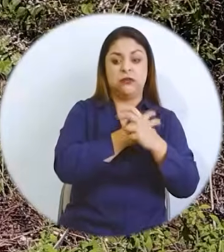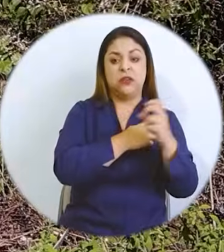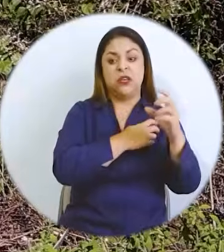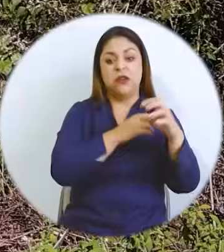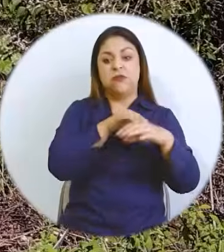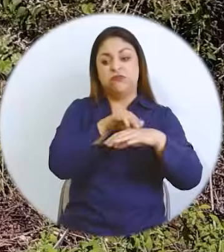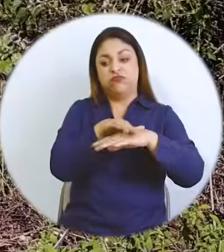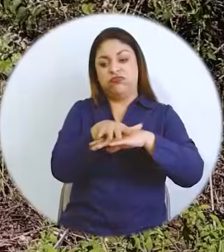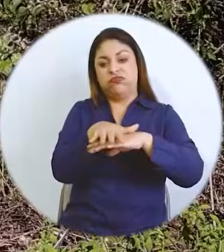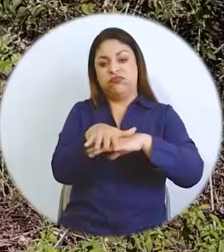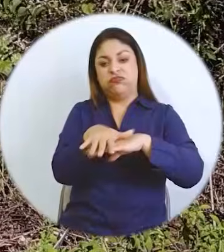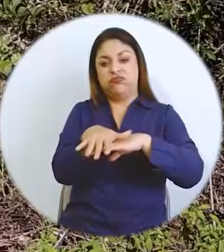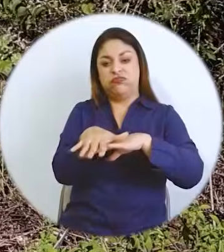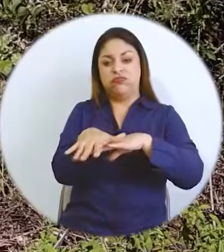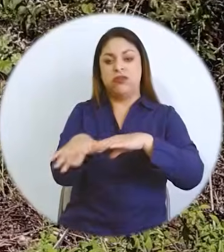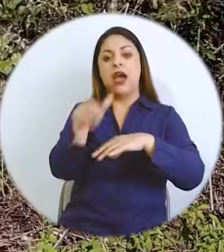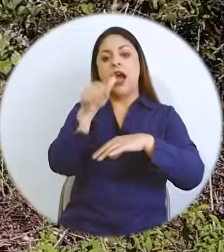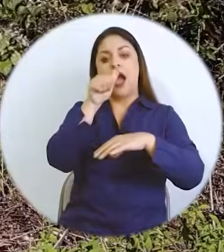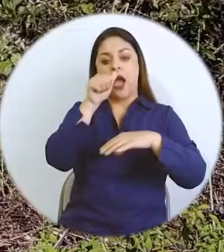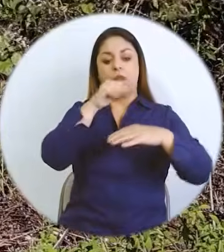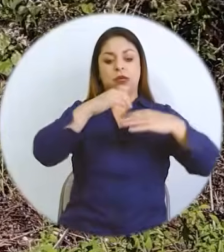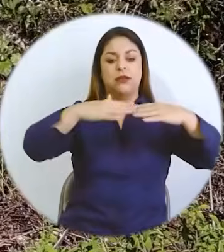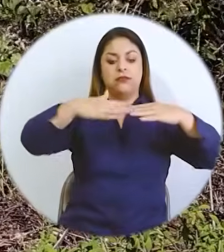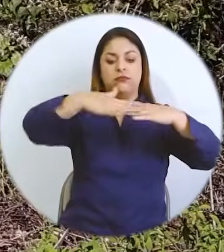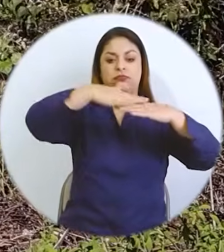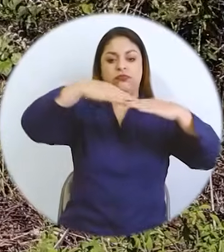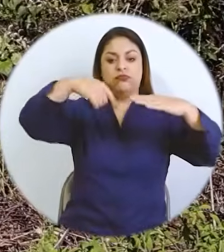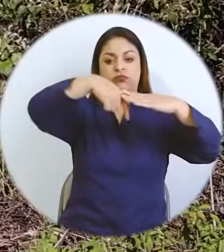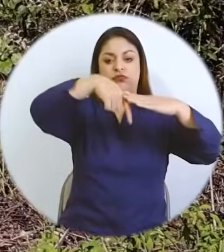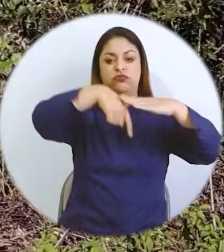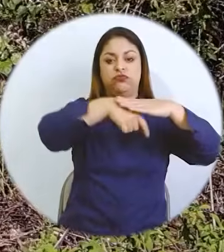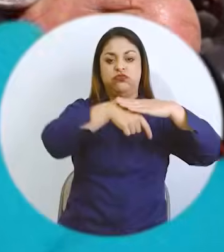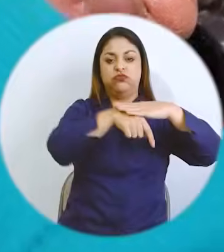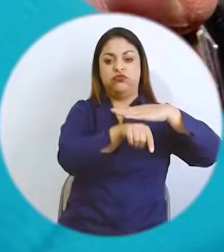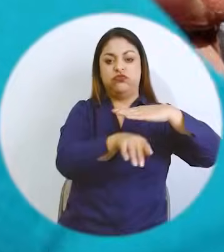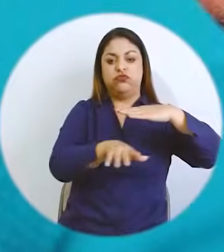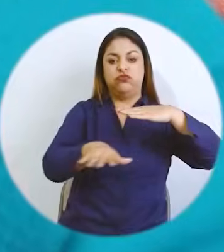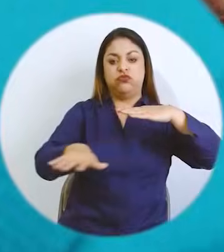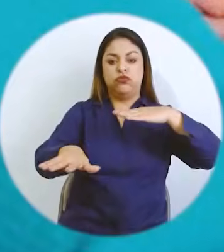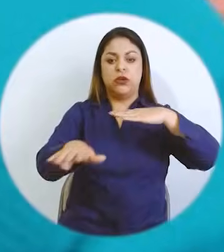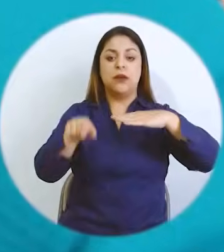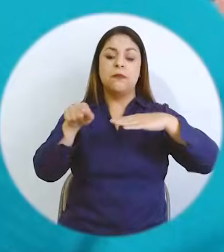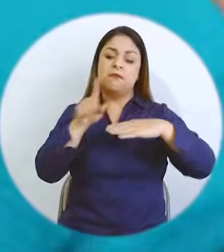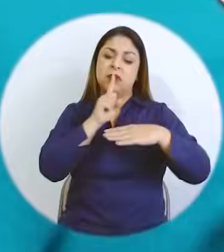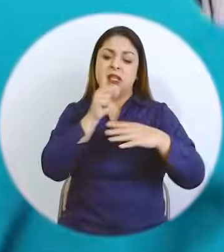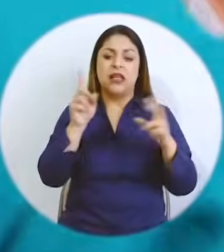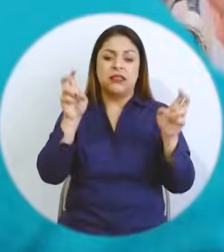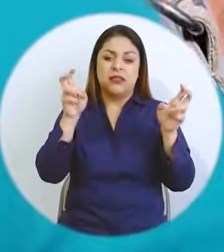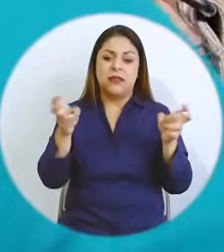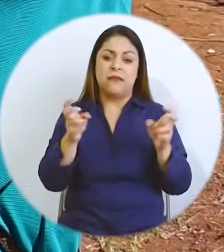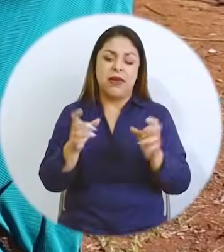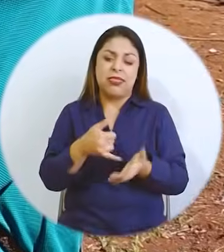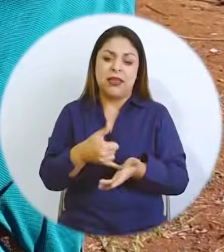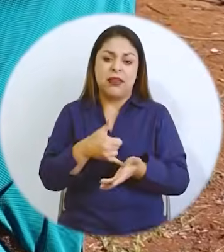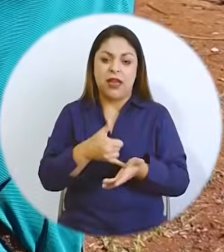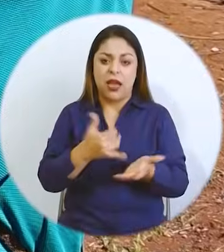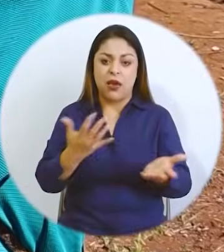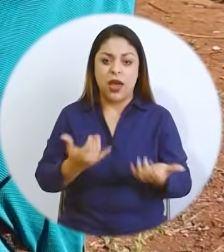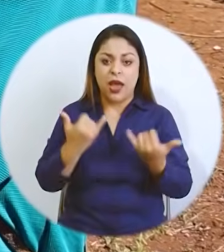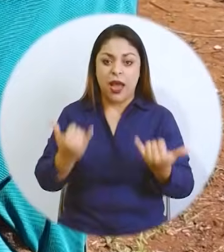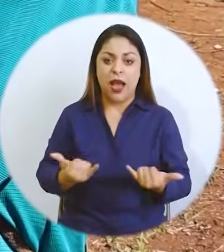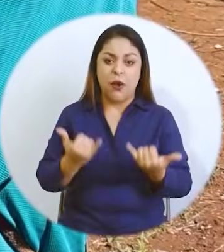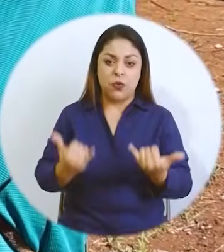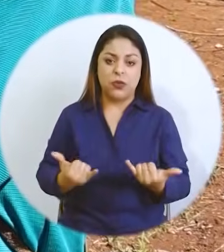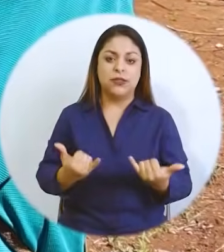a ir bajando hasta donde está el agua subterránea, que es la que aflora a la fuente, ¿verdad? Entonces son temas muy